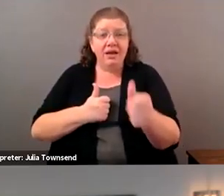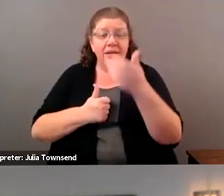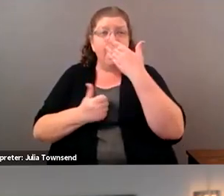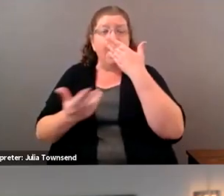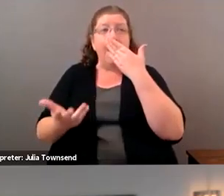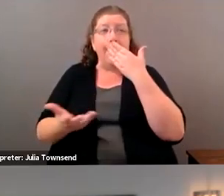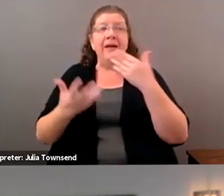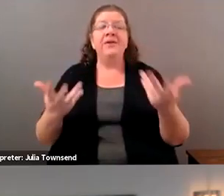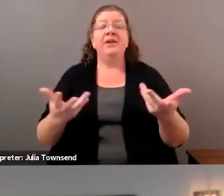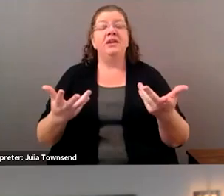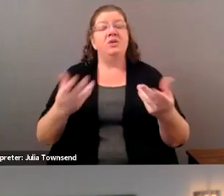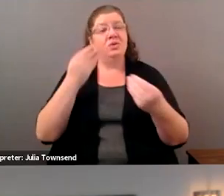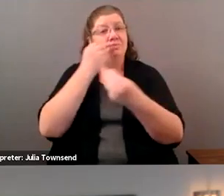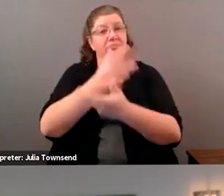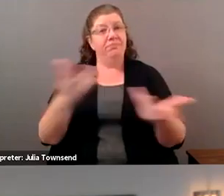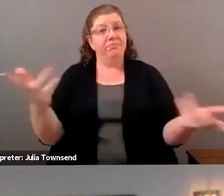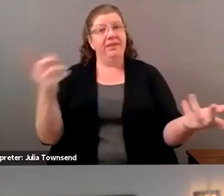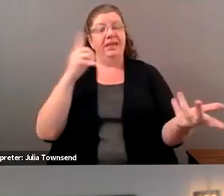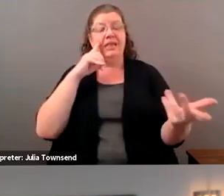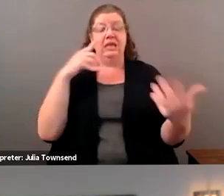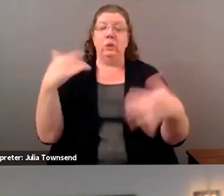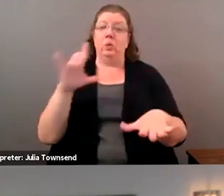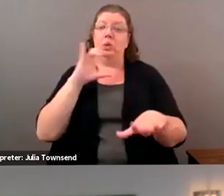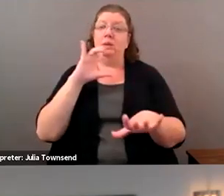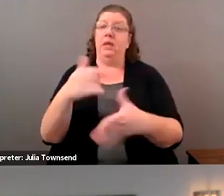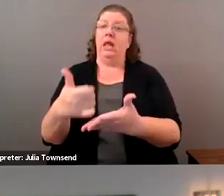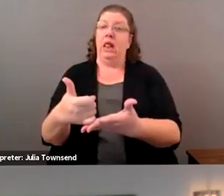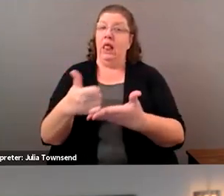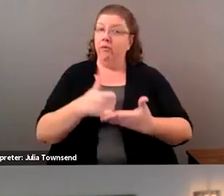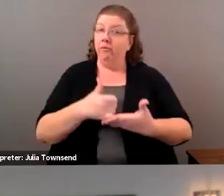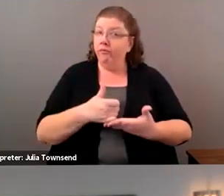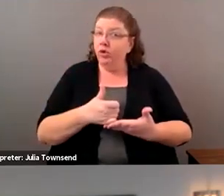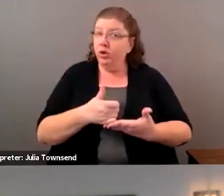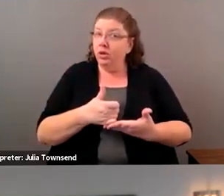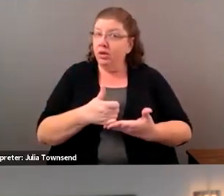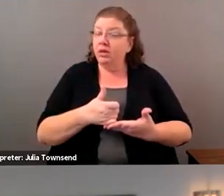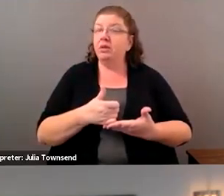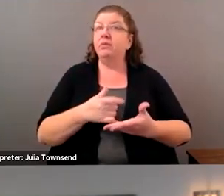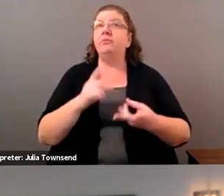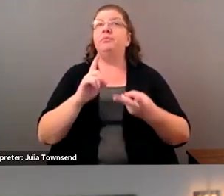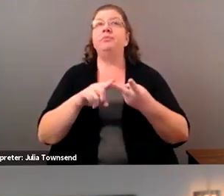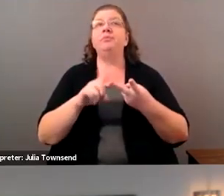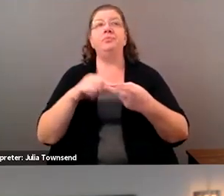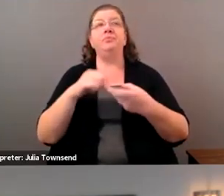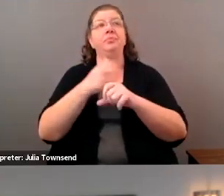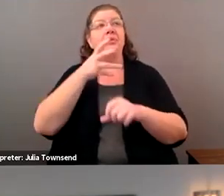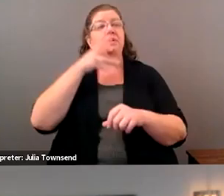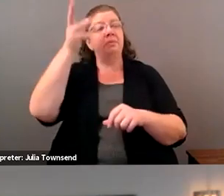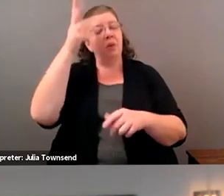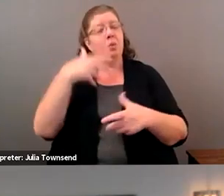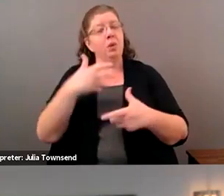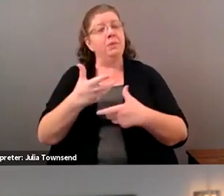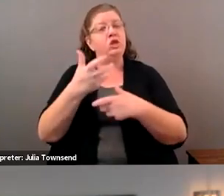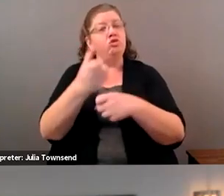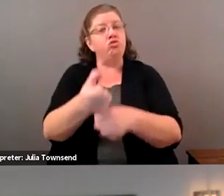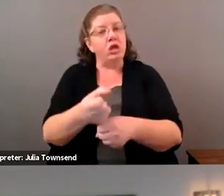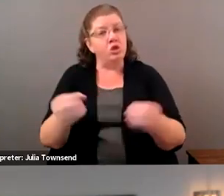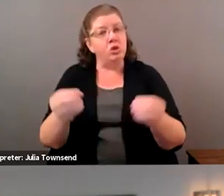xxi 95 sólo para dejarle saber creo que sería de gran utilidad y que haría los padres sentirse un poco más de confianza